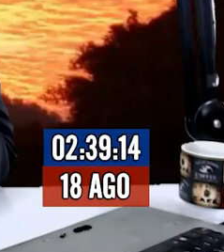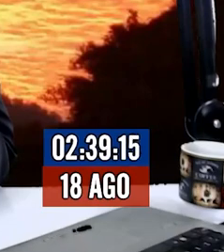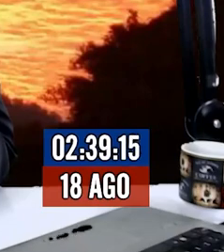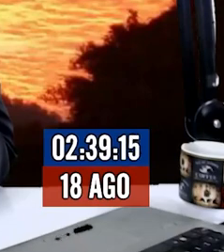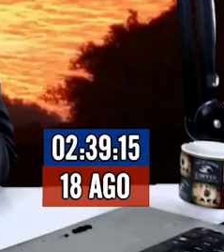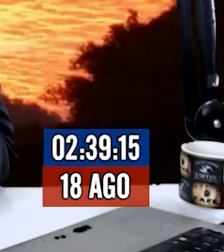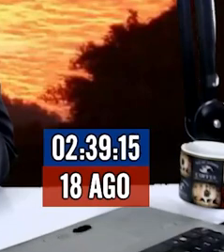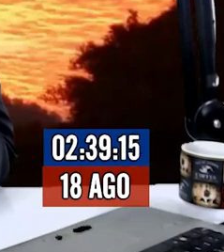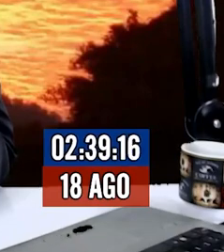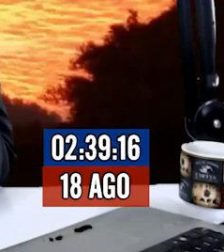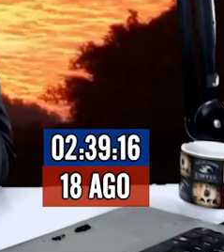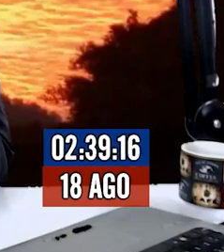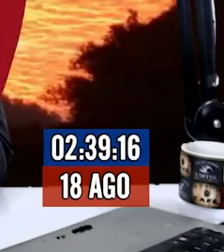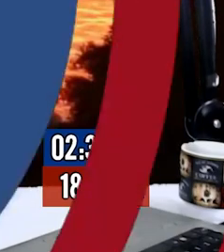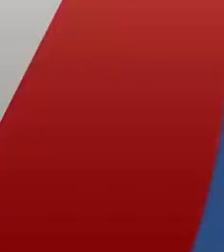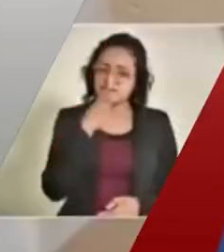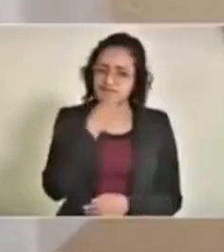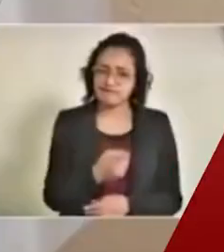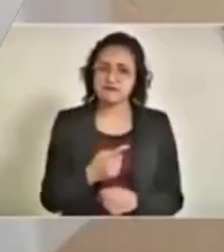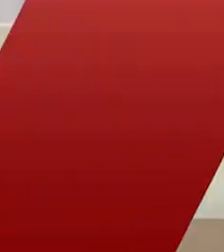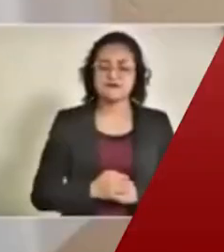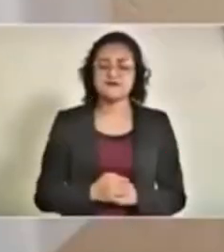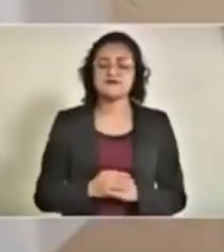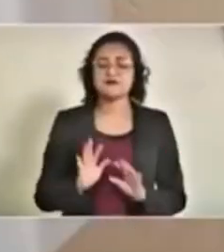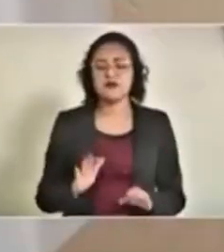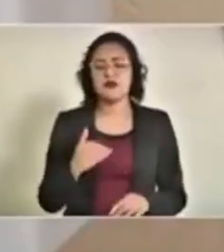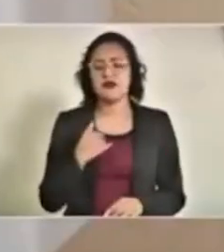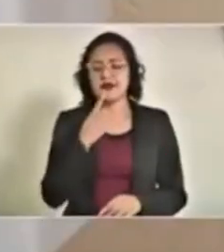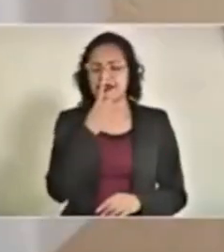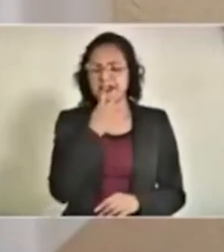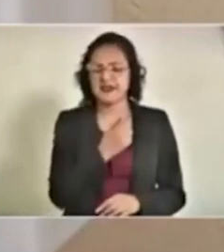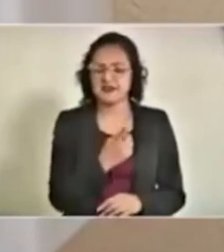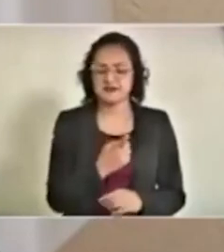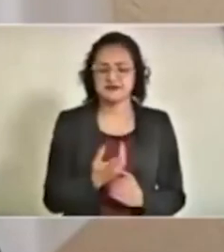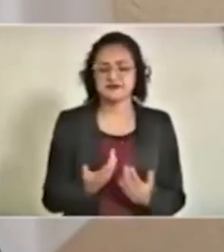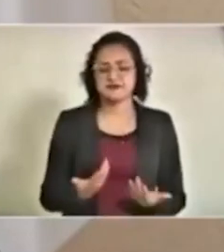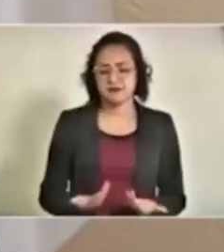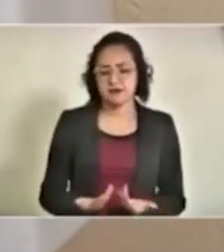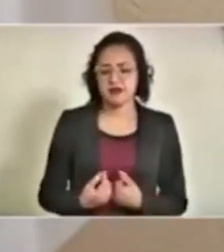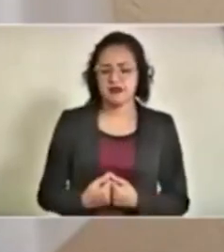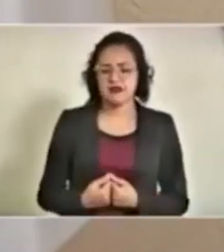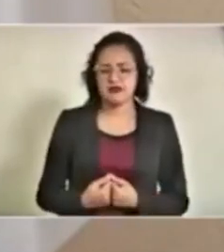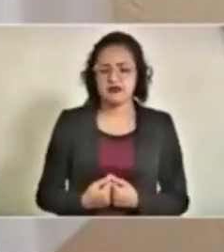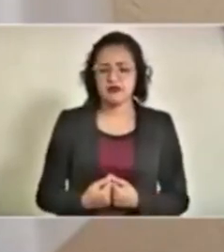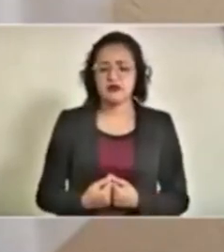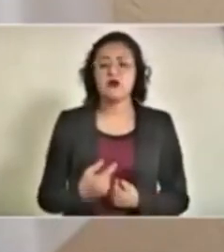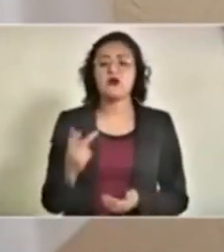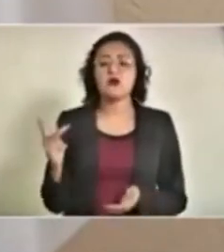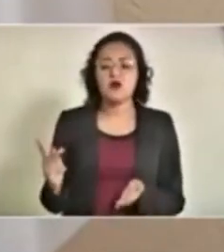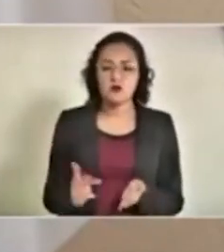mañana en conferencia de prensa en Puebla. Voy a decir y digo que ratifico,